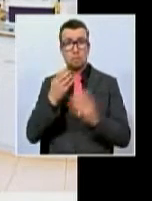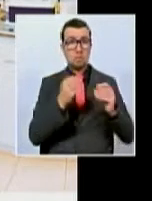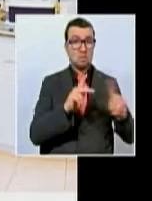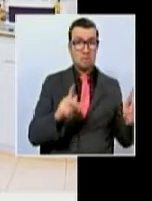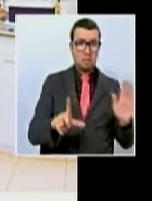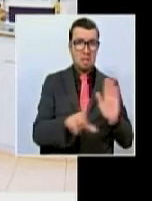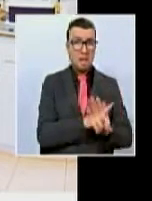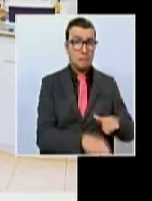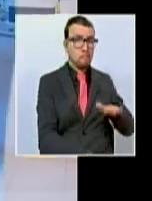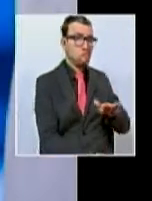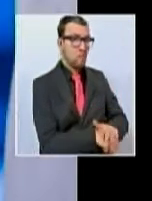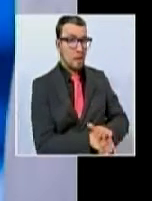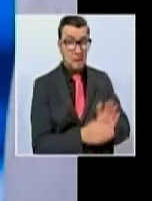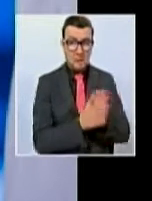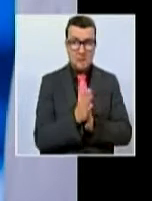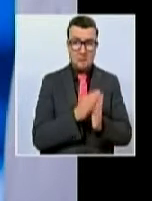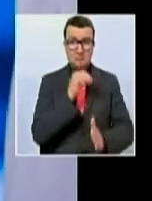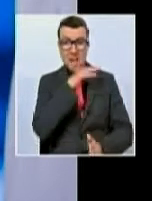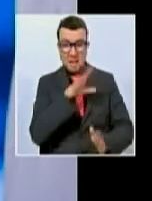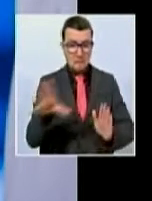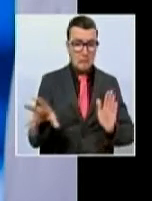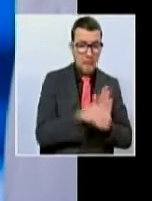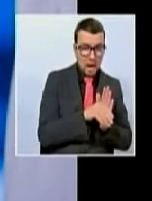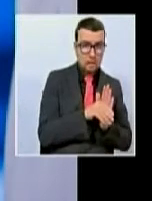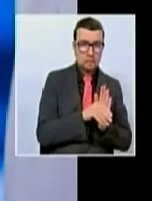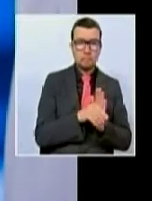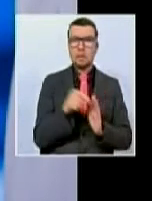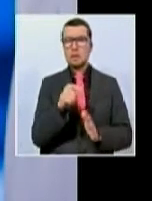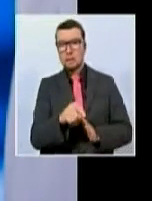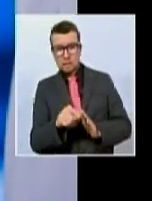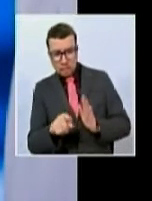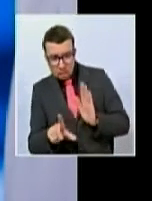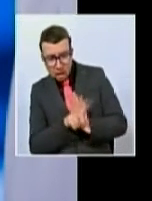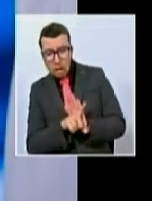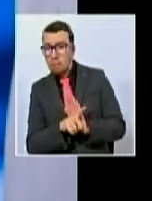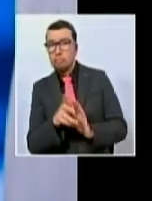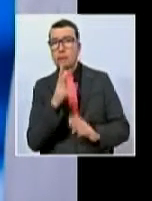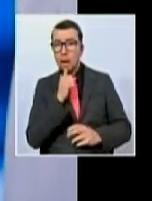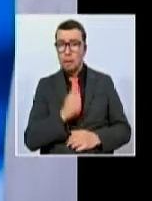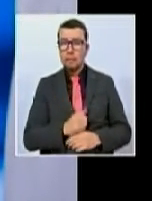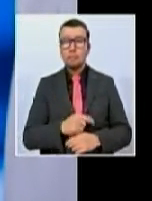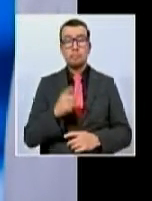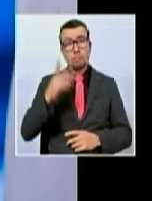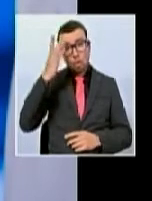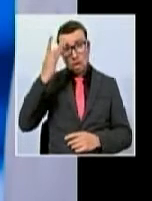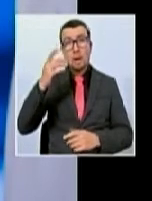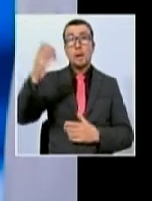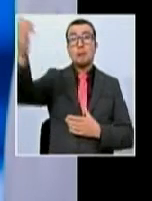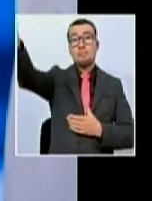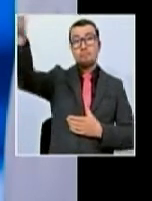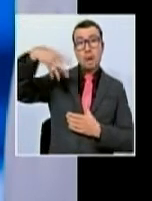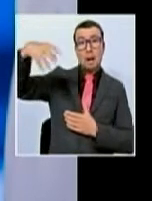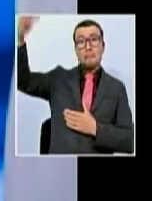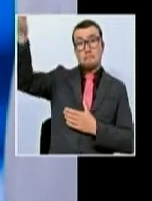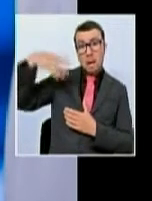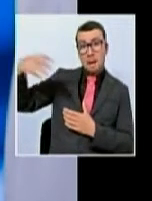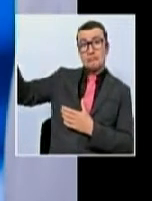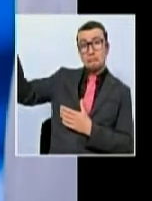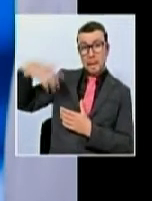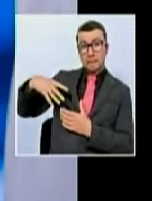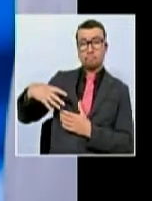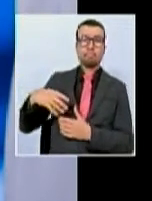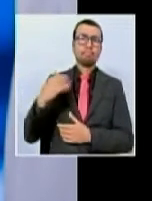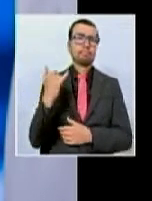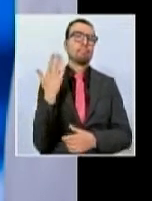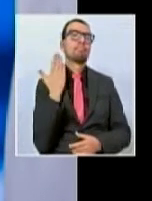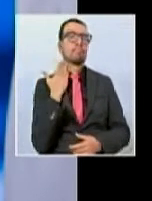y muchísima falsificación. Y lamentablemente, lo tengo que decir, con los productos importados. Lamentablemente, ese ejemplo que usted